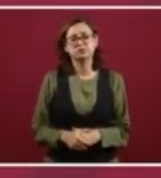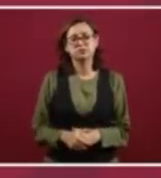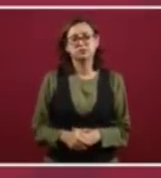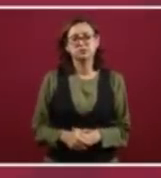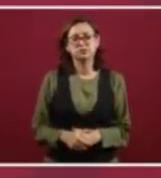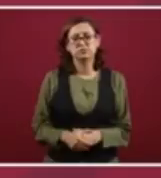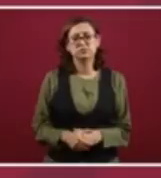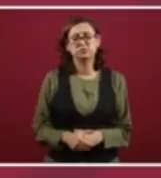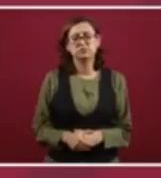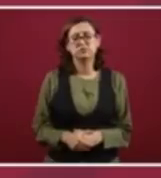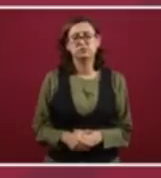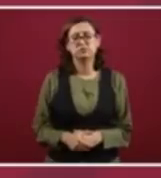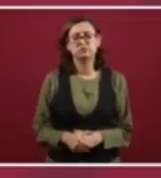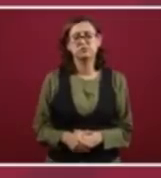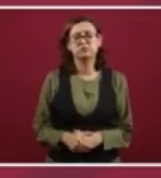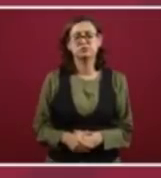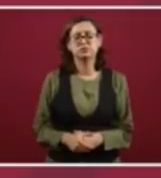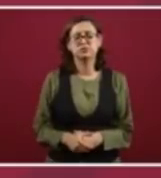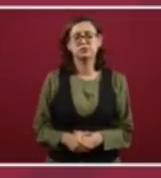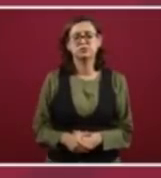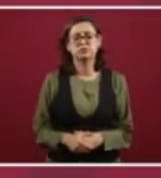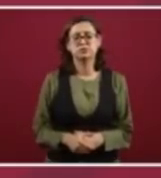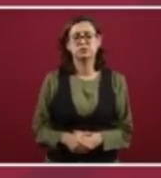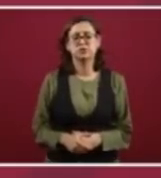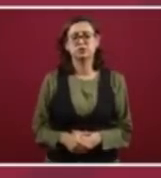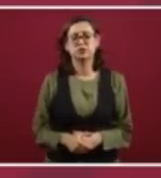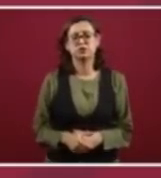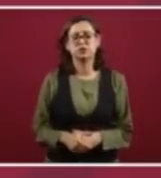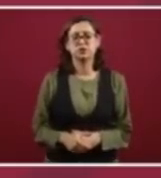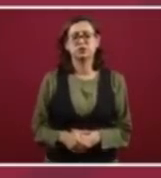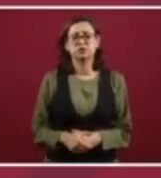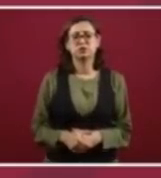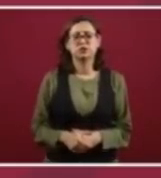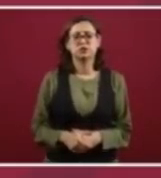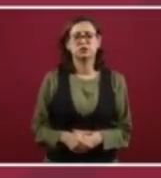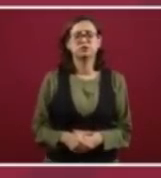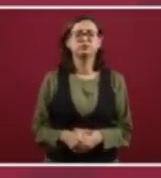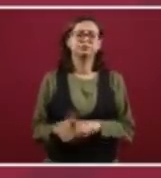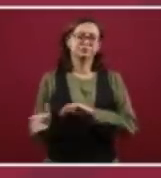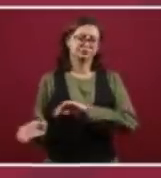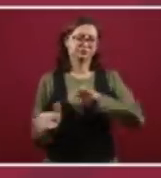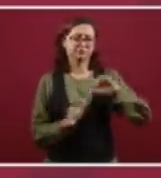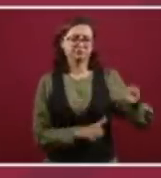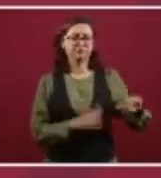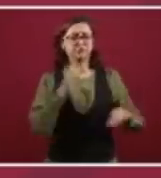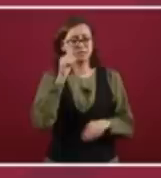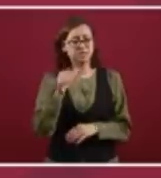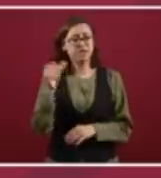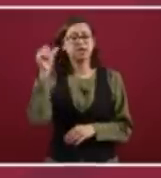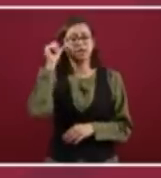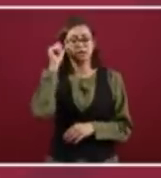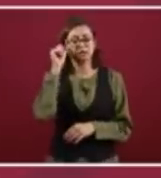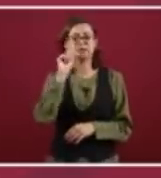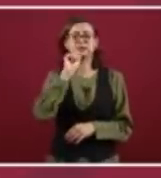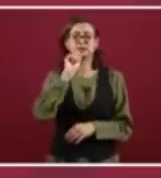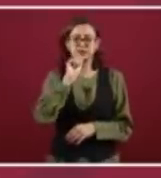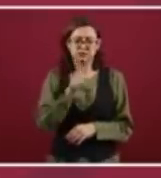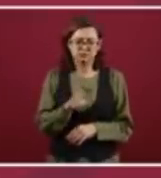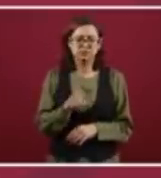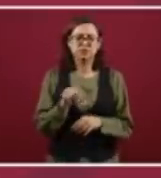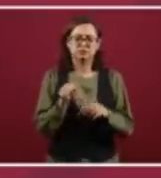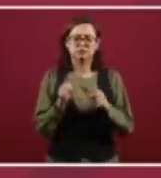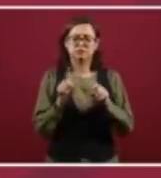Ya ayer también, este es otro tema, pero también importante.